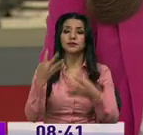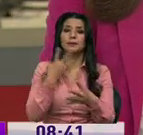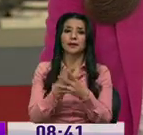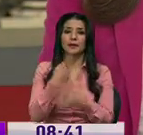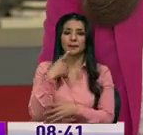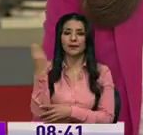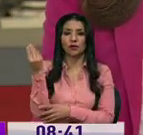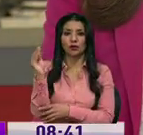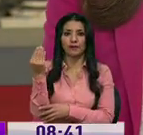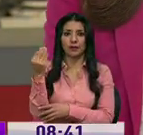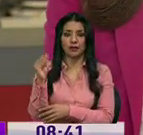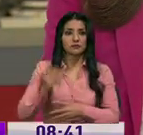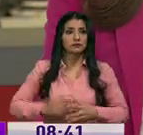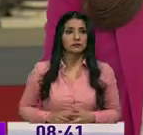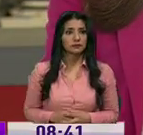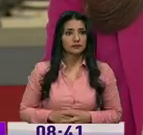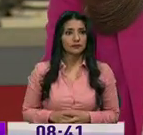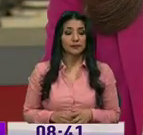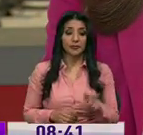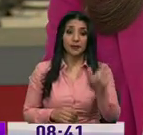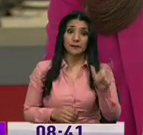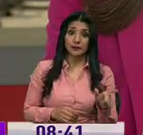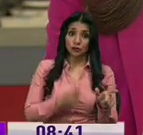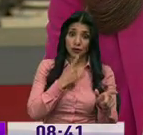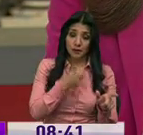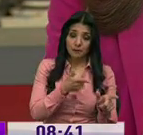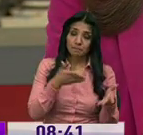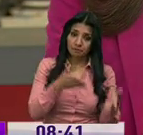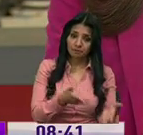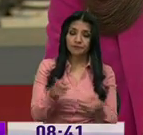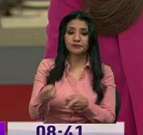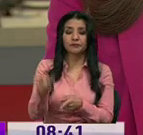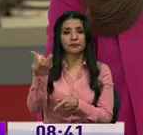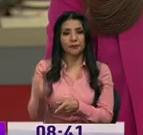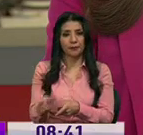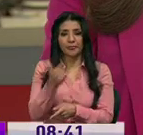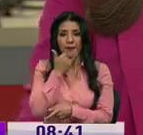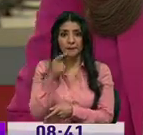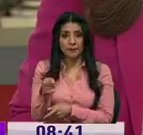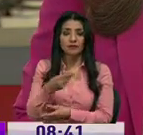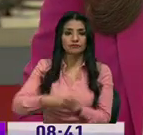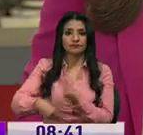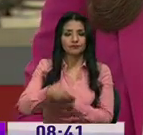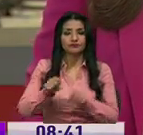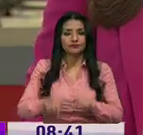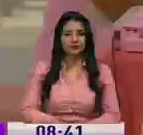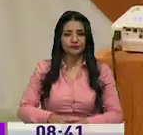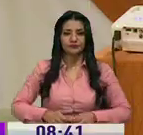juvenil, tomando en cuenta la reparación a la víctima y la reinserción social del adolescente.